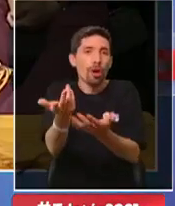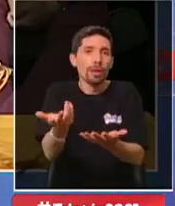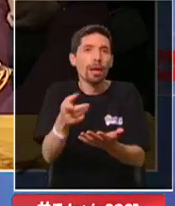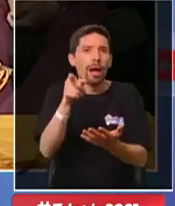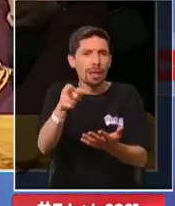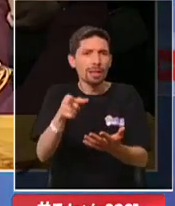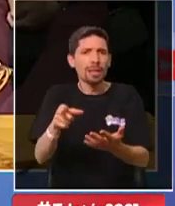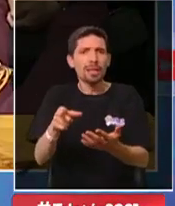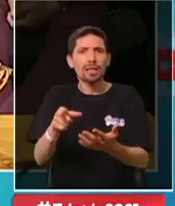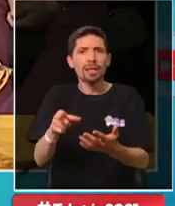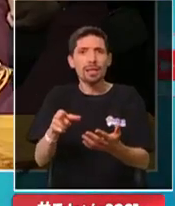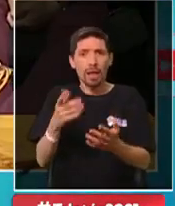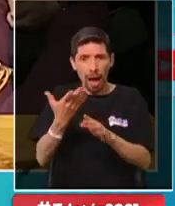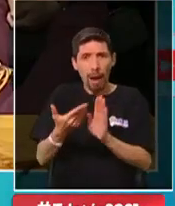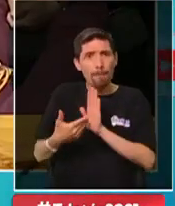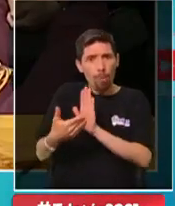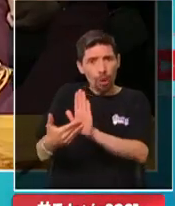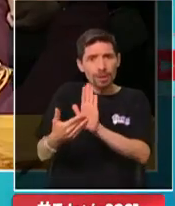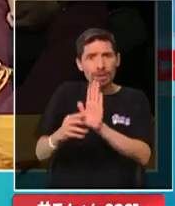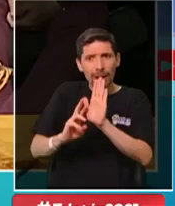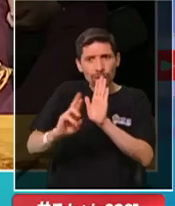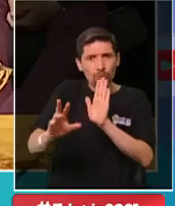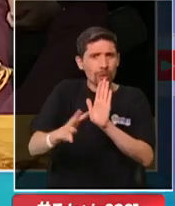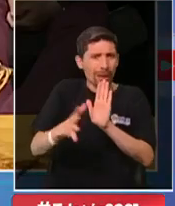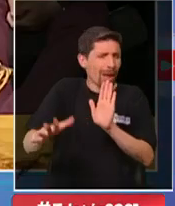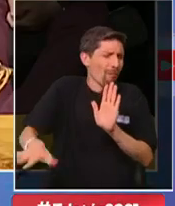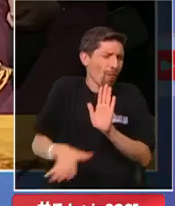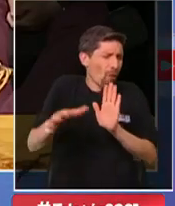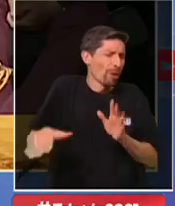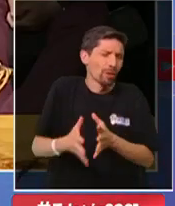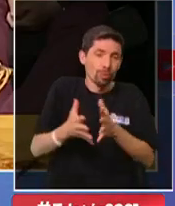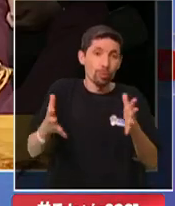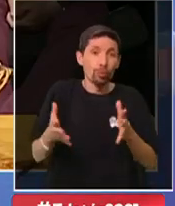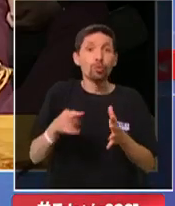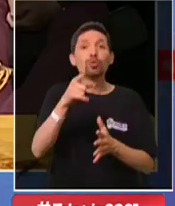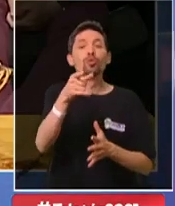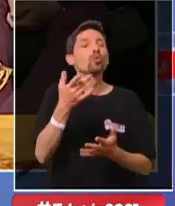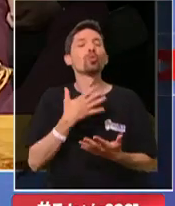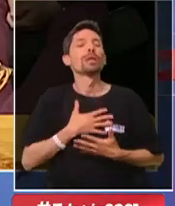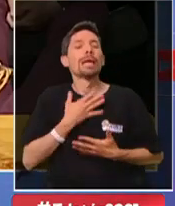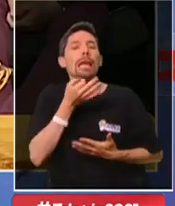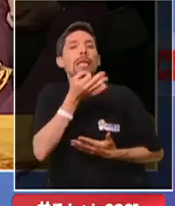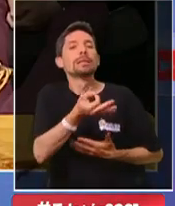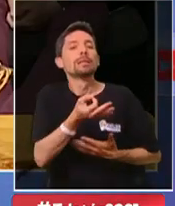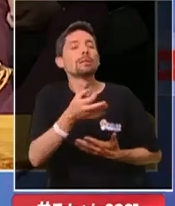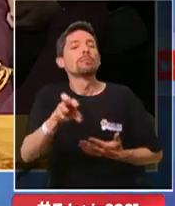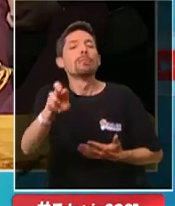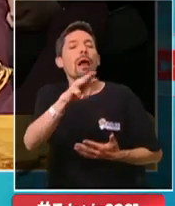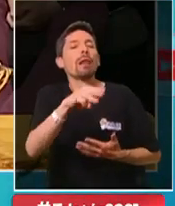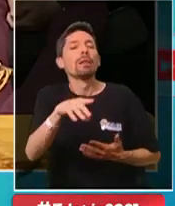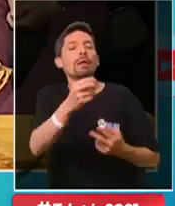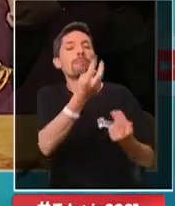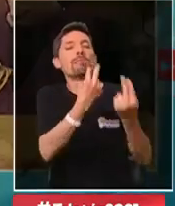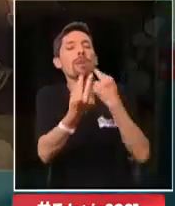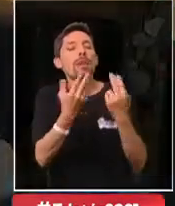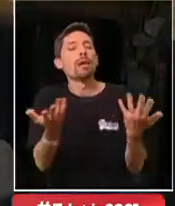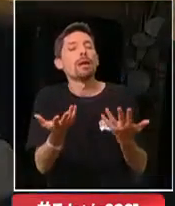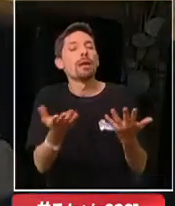esfuerzo. Yolanda, ¿qué te gustaría decirle a los padres hoy día que nos están mirando para poder motivarlo?